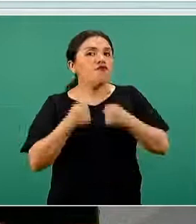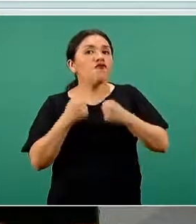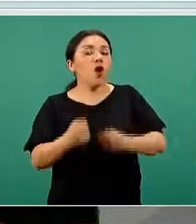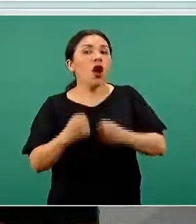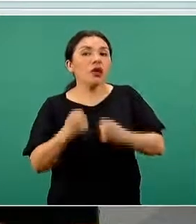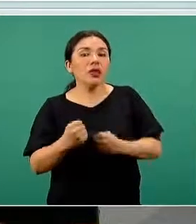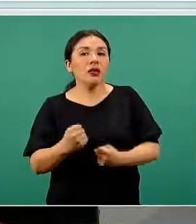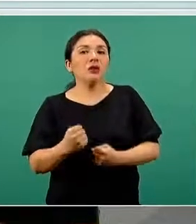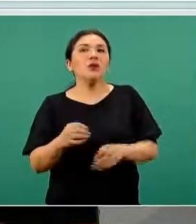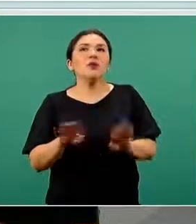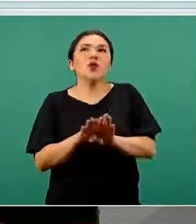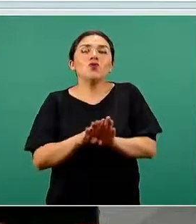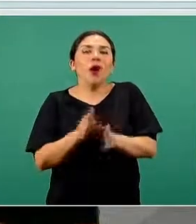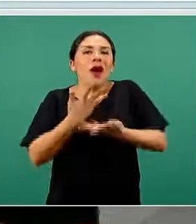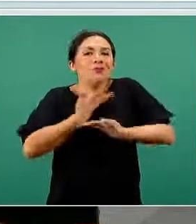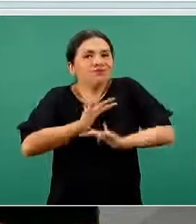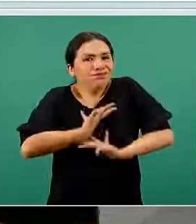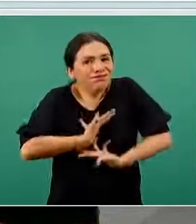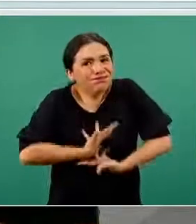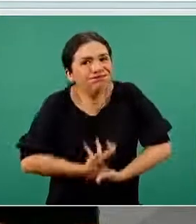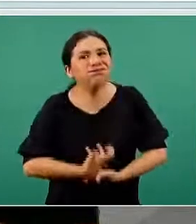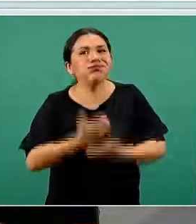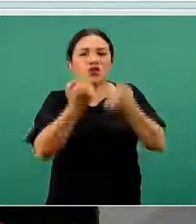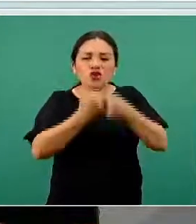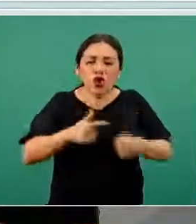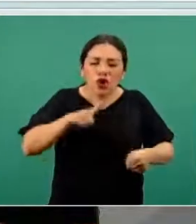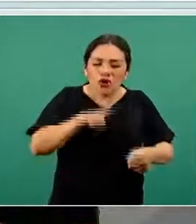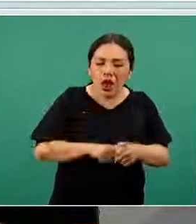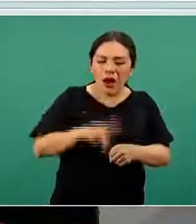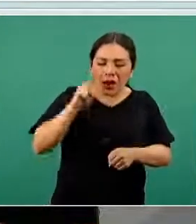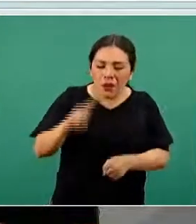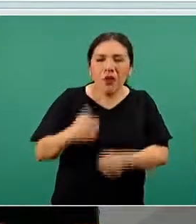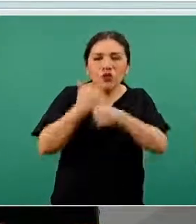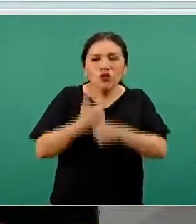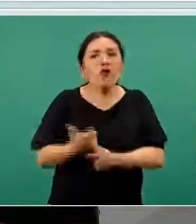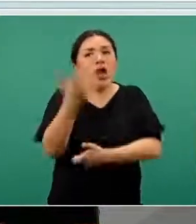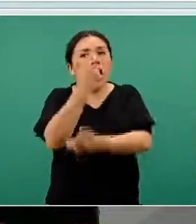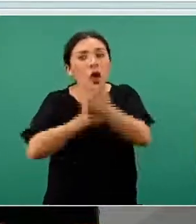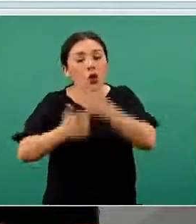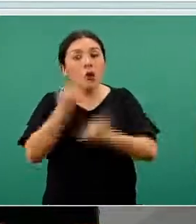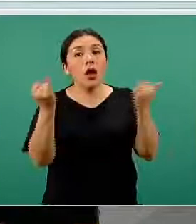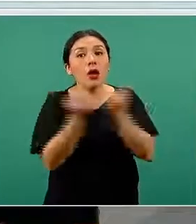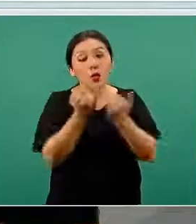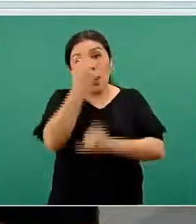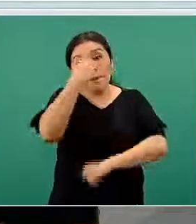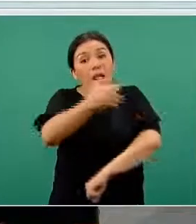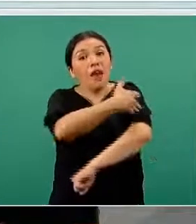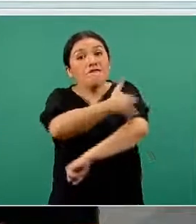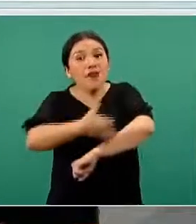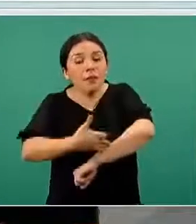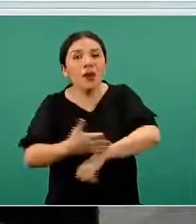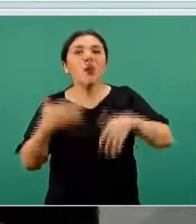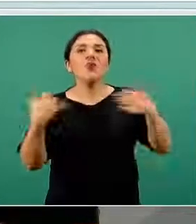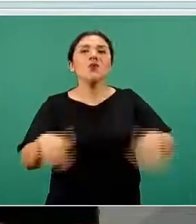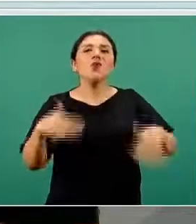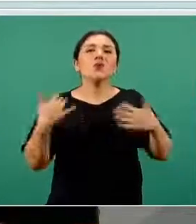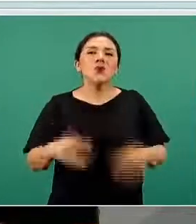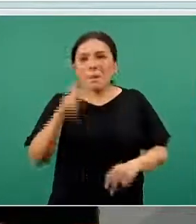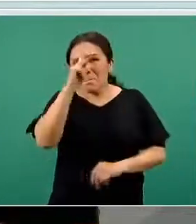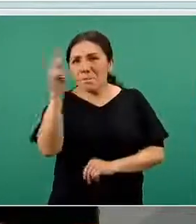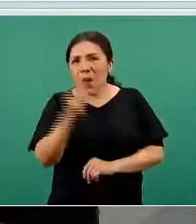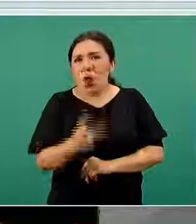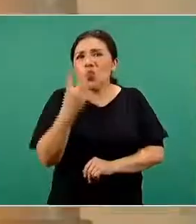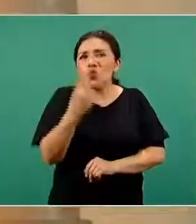de manera emocional, de manera social y de manera económica, para las familias, para